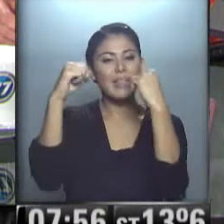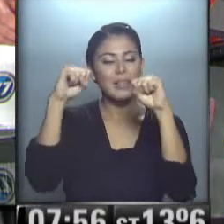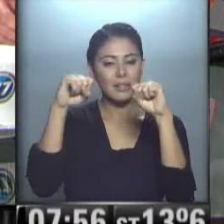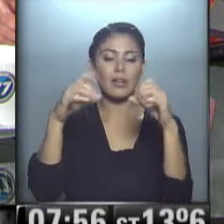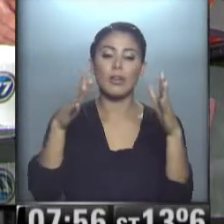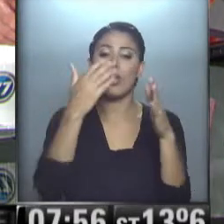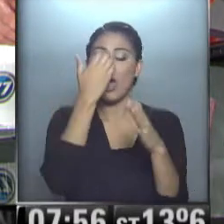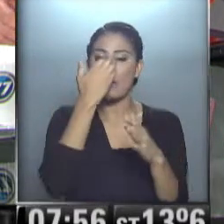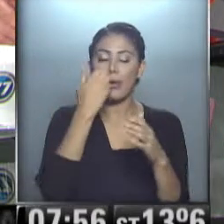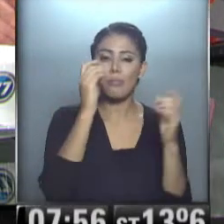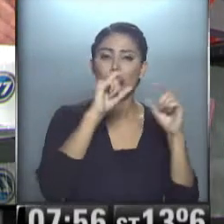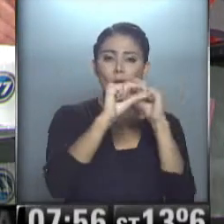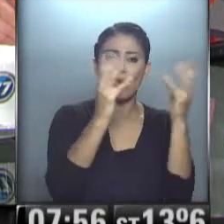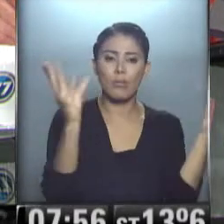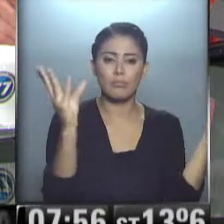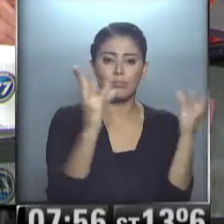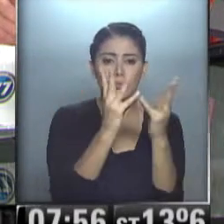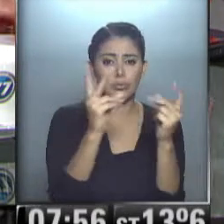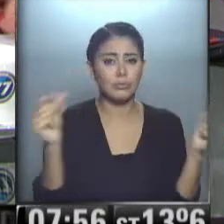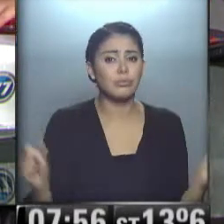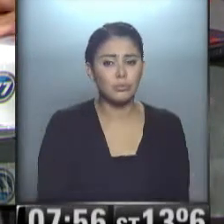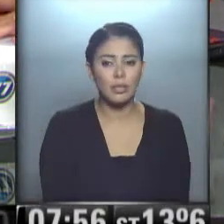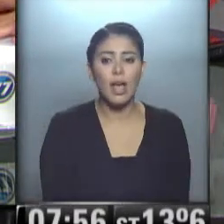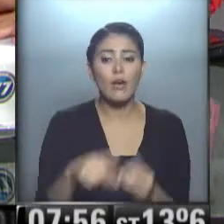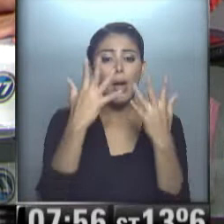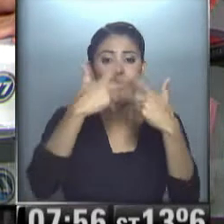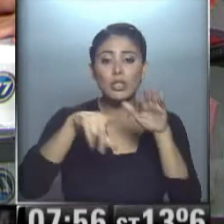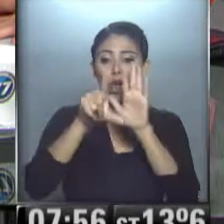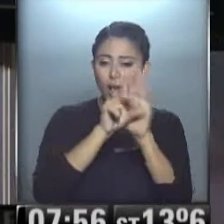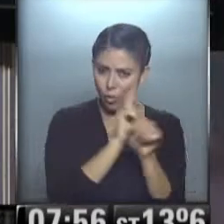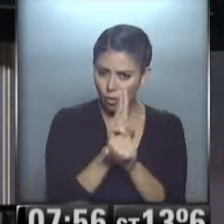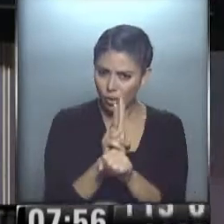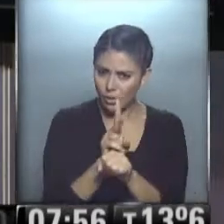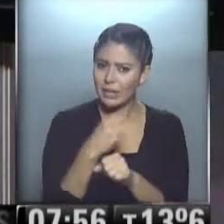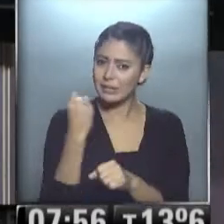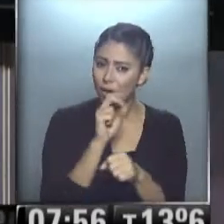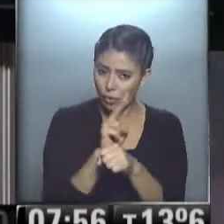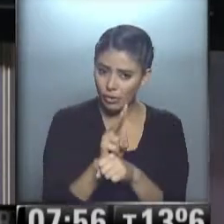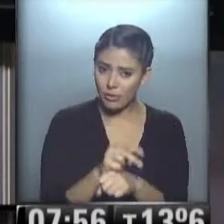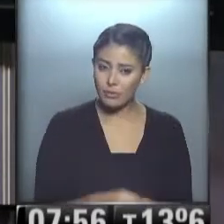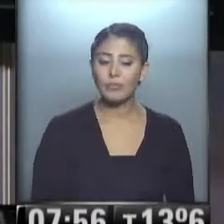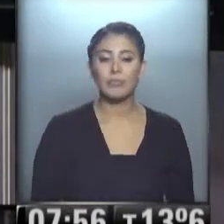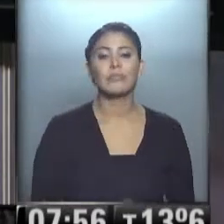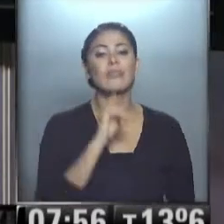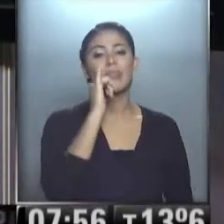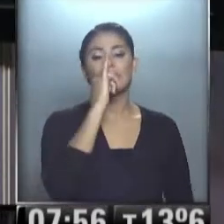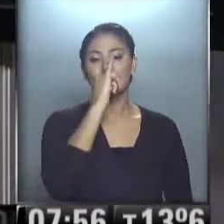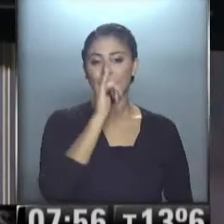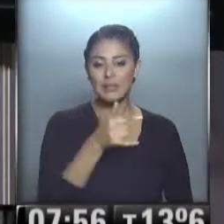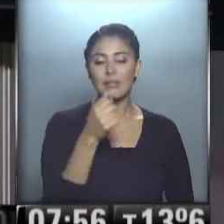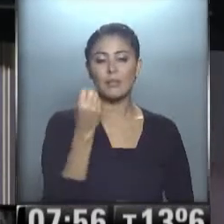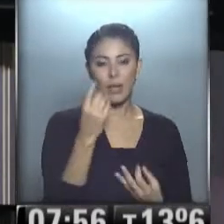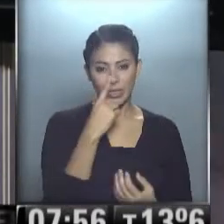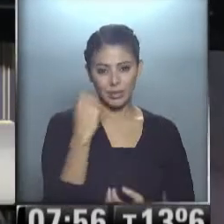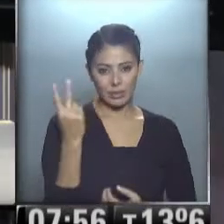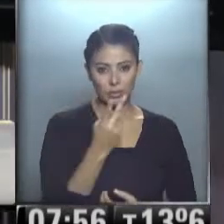bueno, se fueron erosionando con el tiempo. Fernando, ¿hay un proyecto de ley que los protege o que los quiere proteger? Es así, Alejandro, Silvia, buen